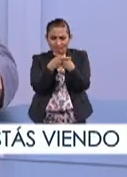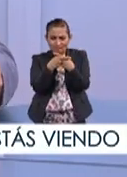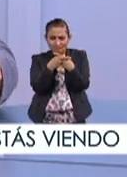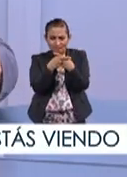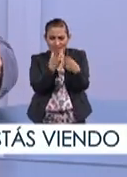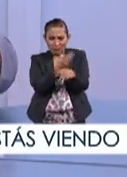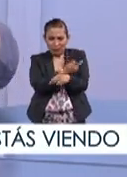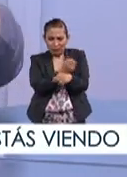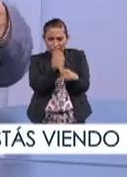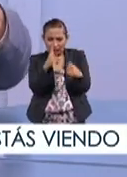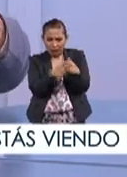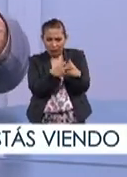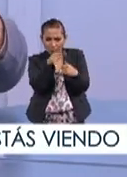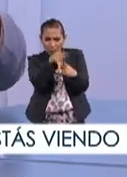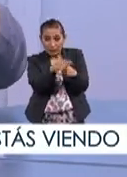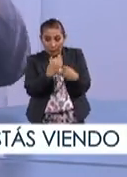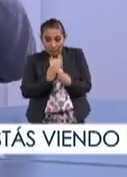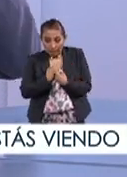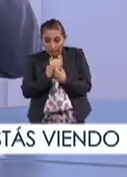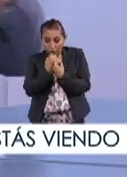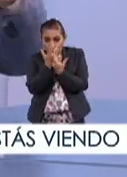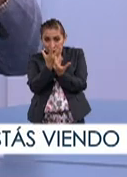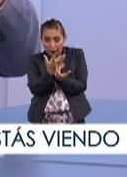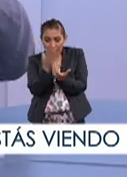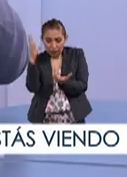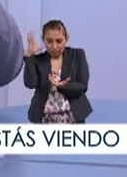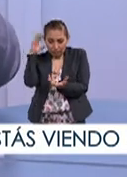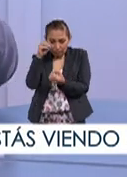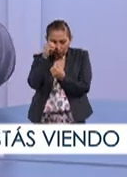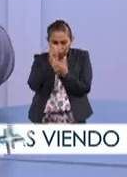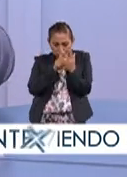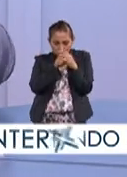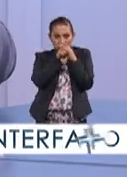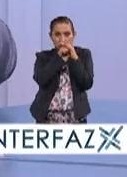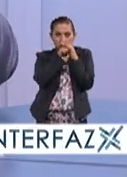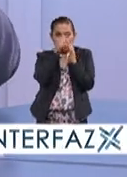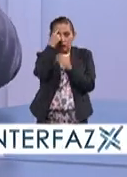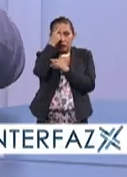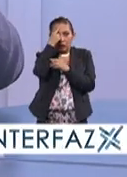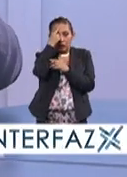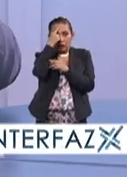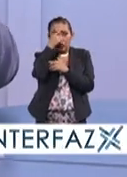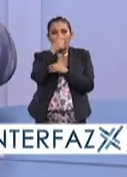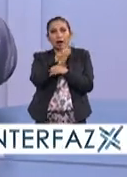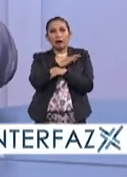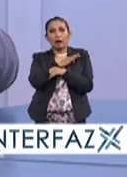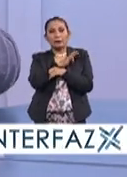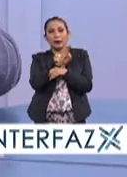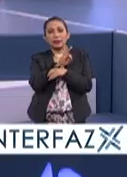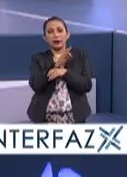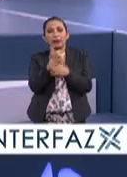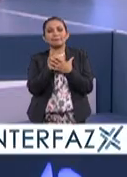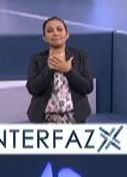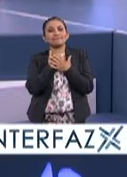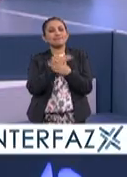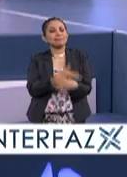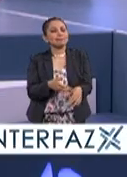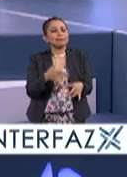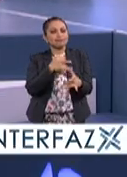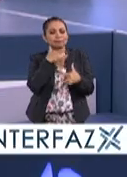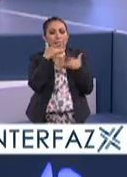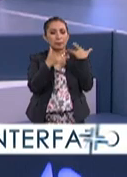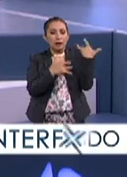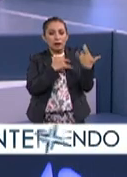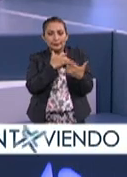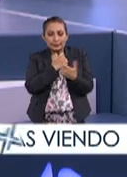hechos, ese poema surge de pronto y puede resolverte